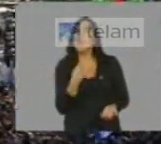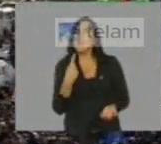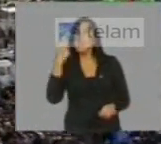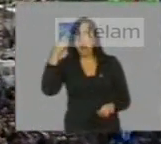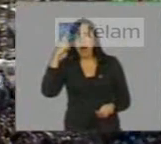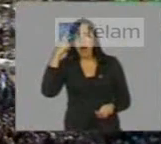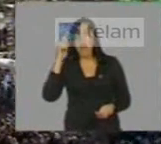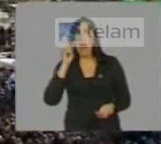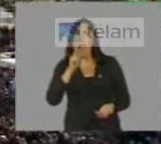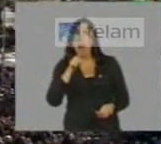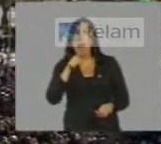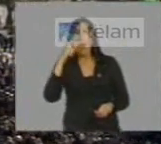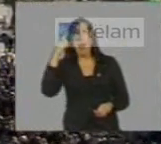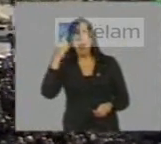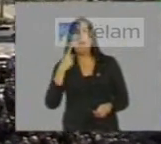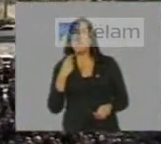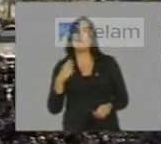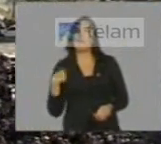eso,